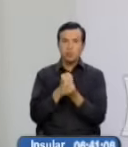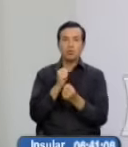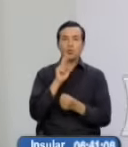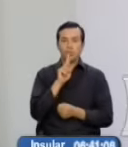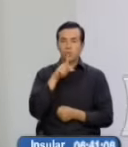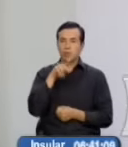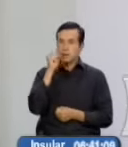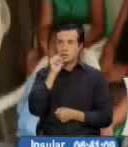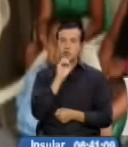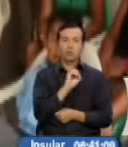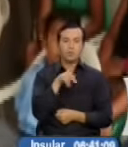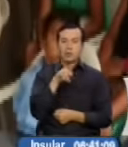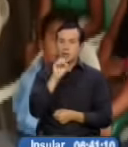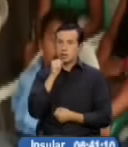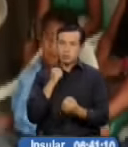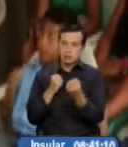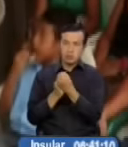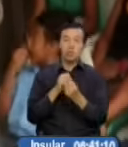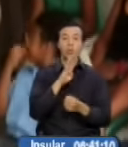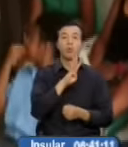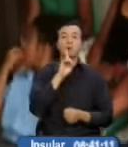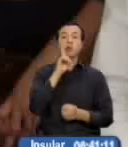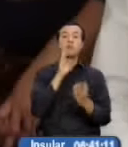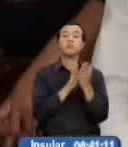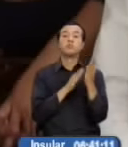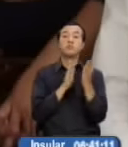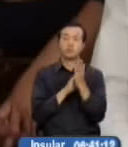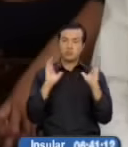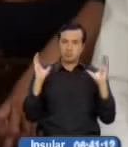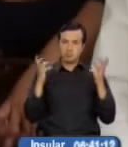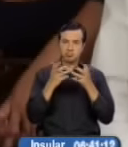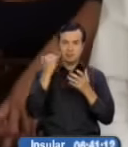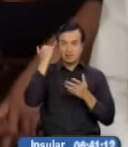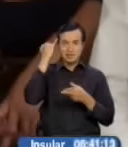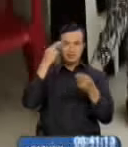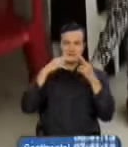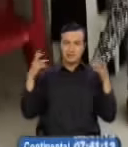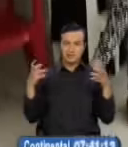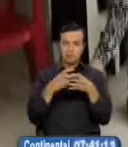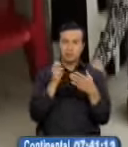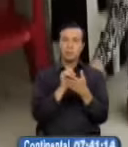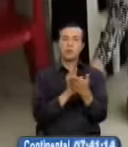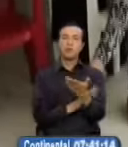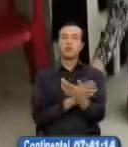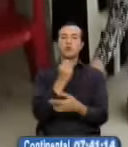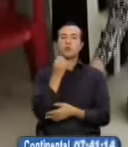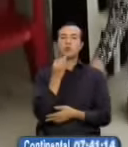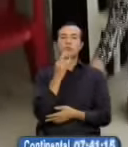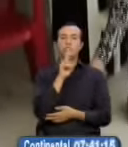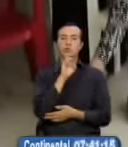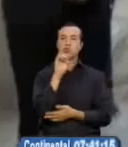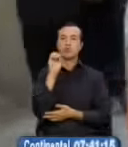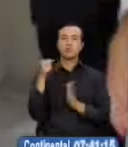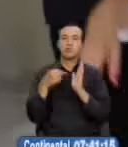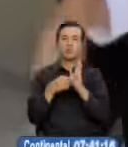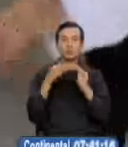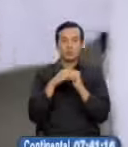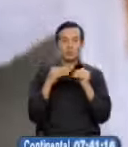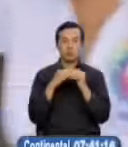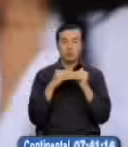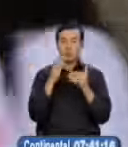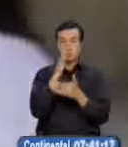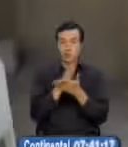UPS y OPS. Son 41 socios que forman parte de este emprendimiento. El proyecto tiene un costo de $200,000. La mitad